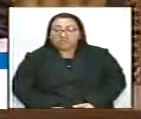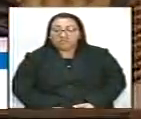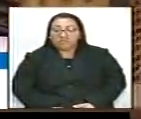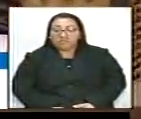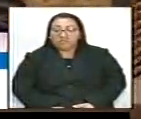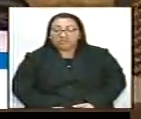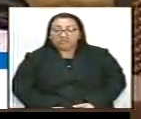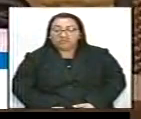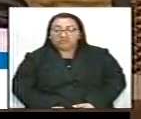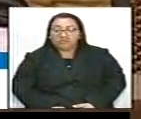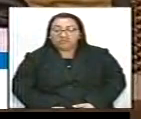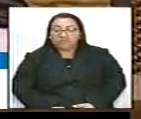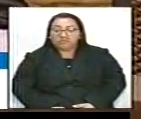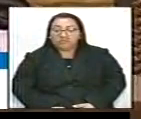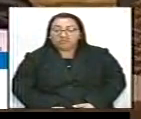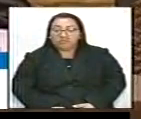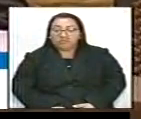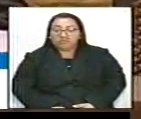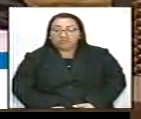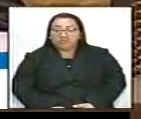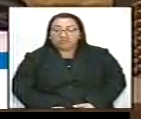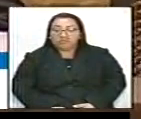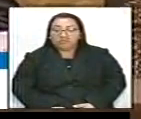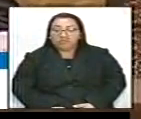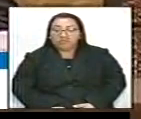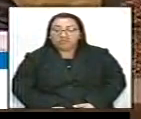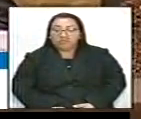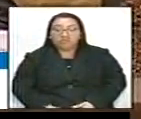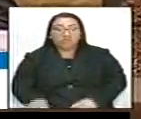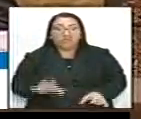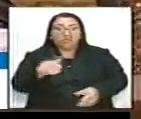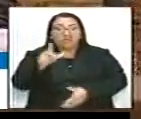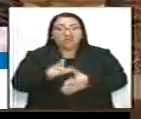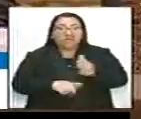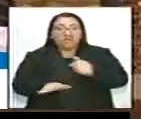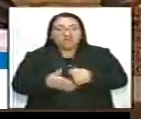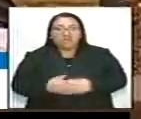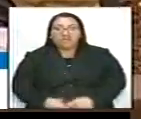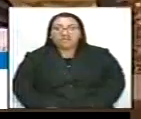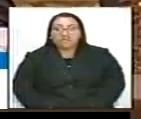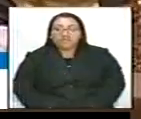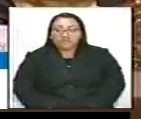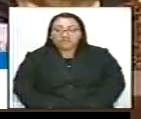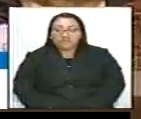contraria, propongo que la elección se efectúe por lista cerrada,